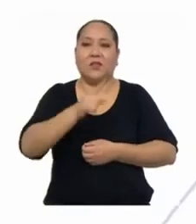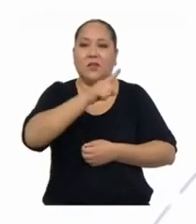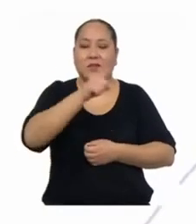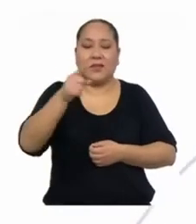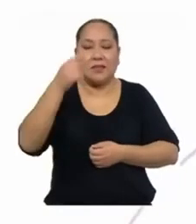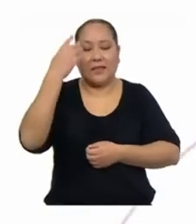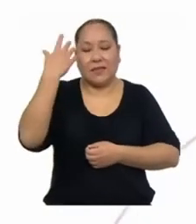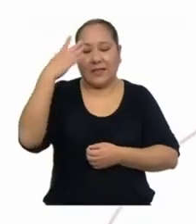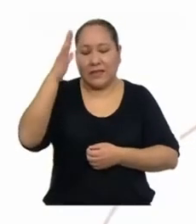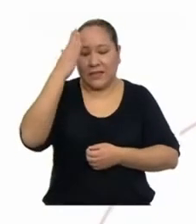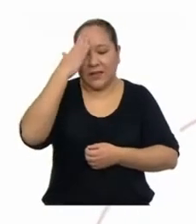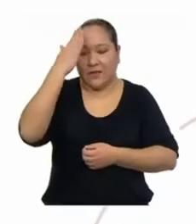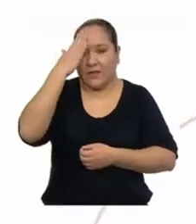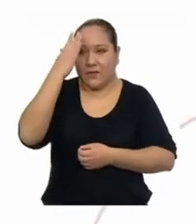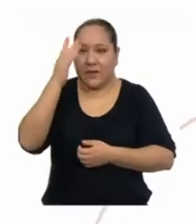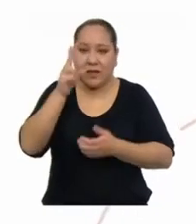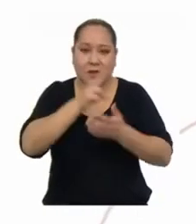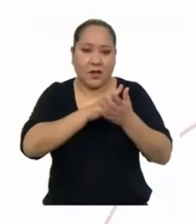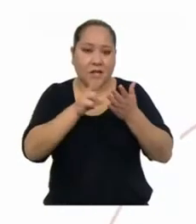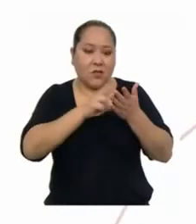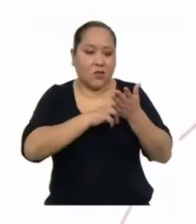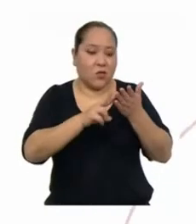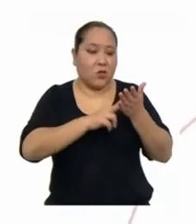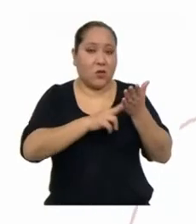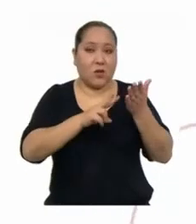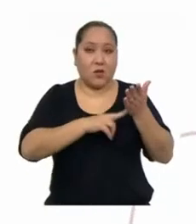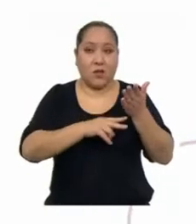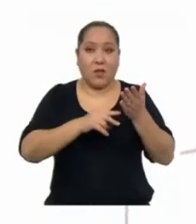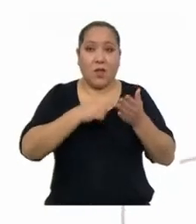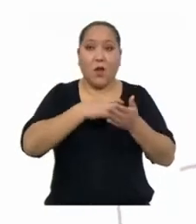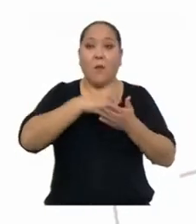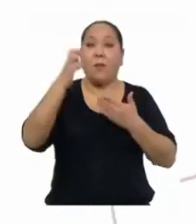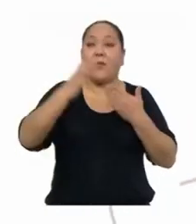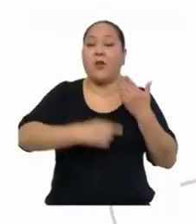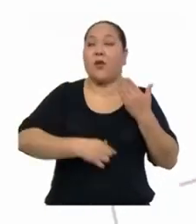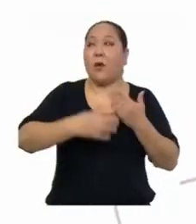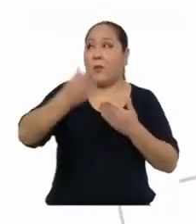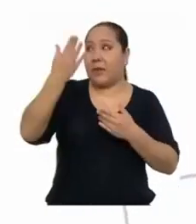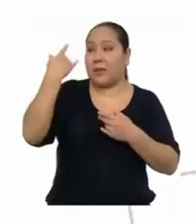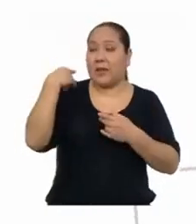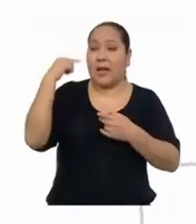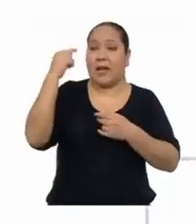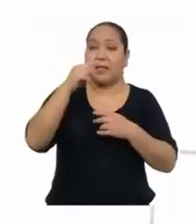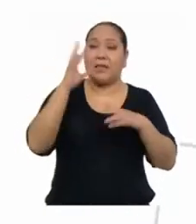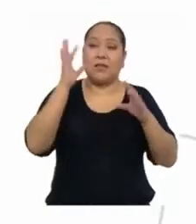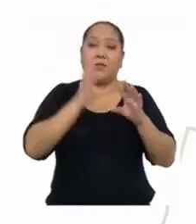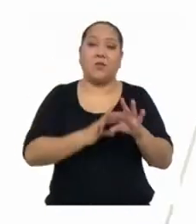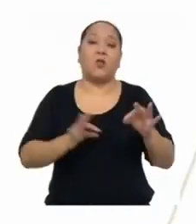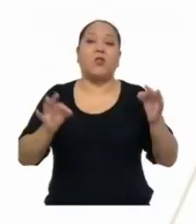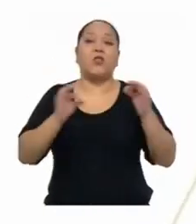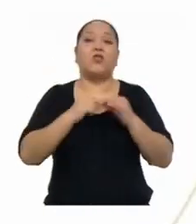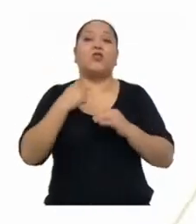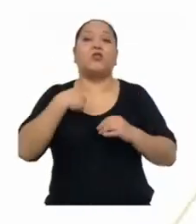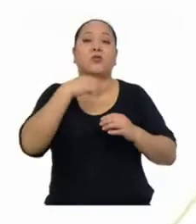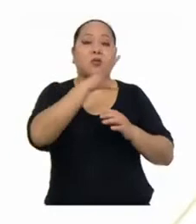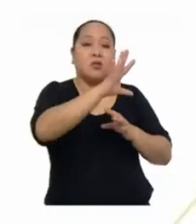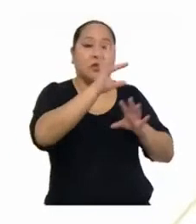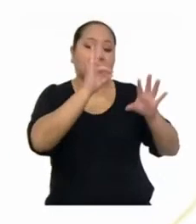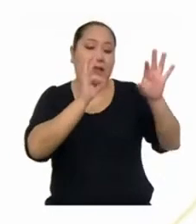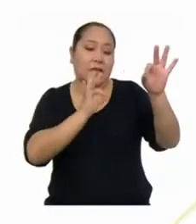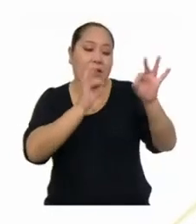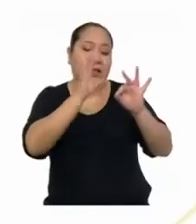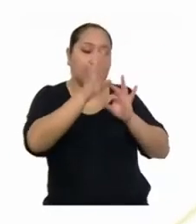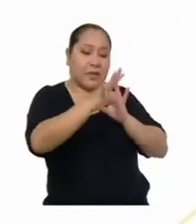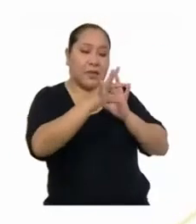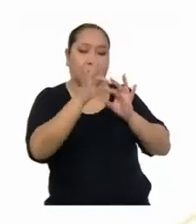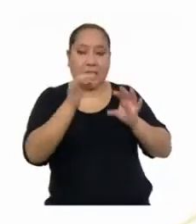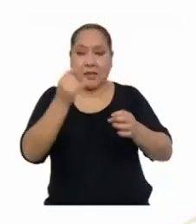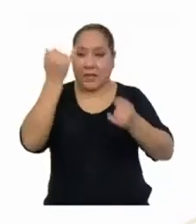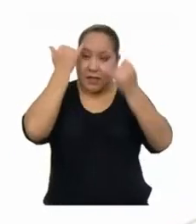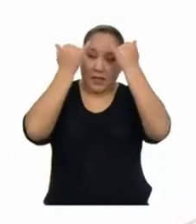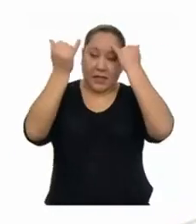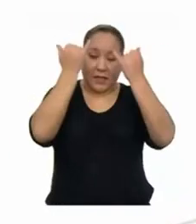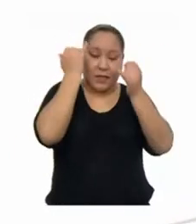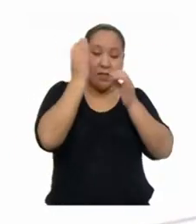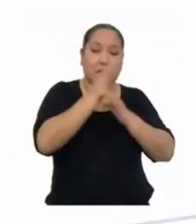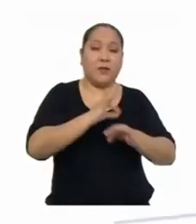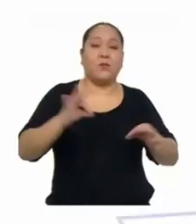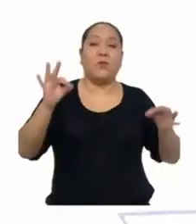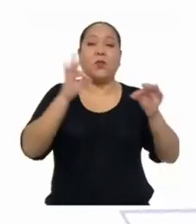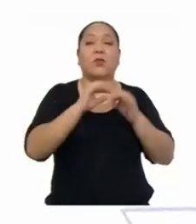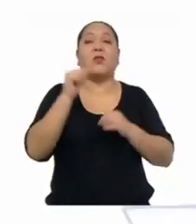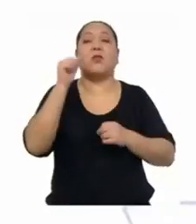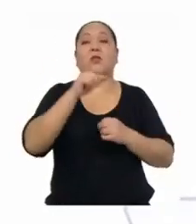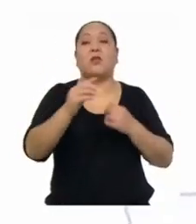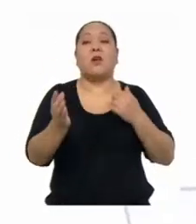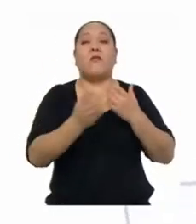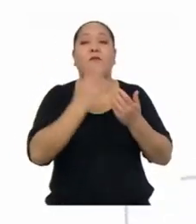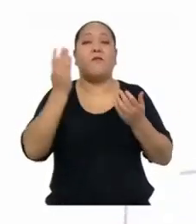que la lectura de los programas pasados era un insumo muy importante, extrajimos las ideas más relevantes para que así sea más